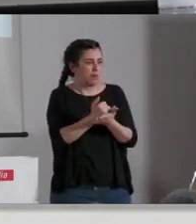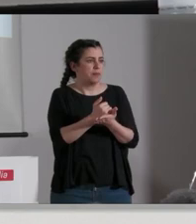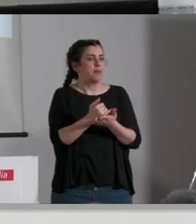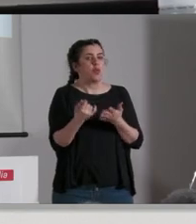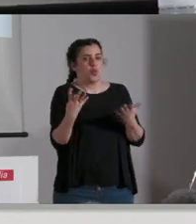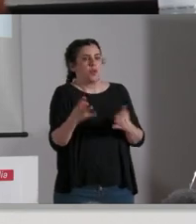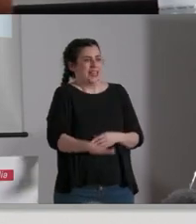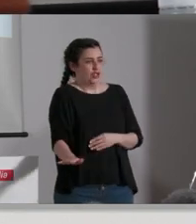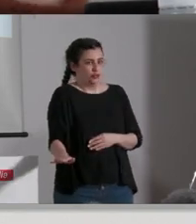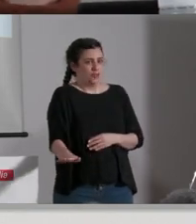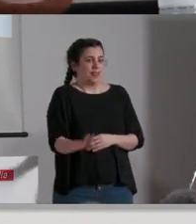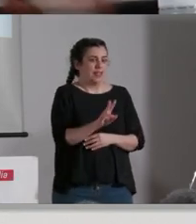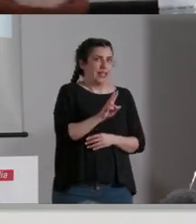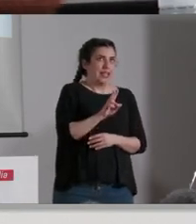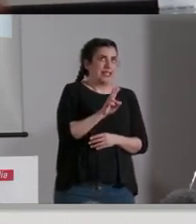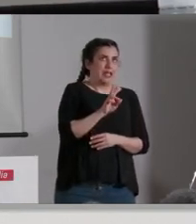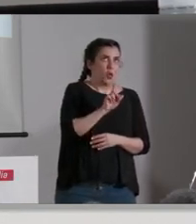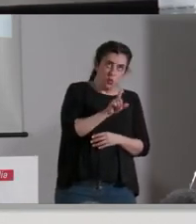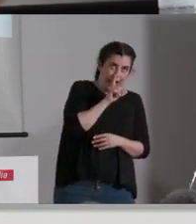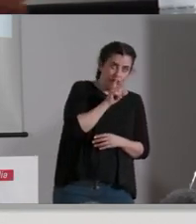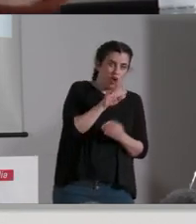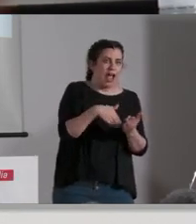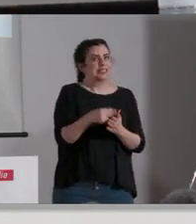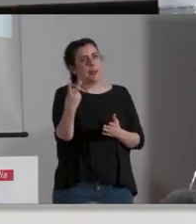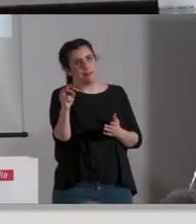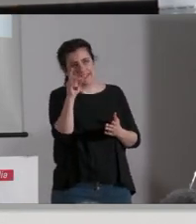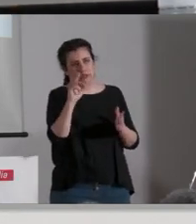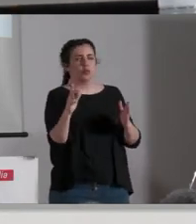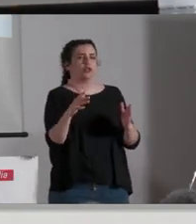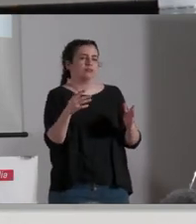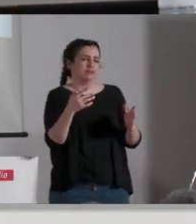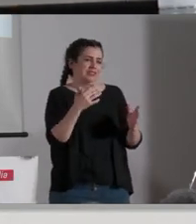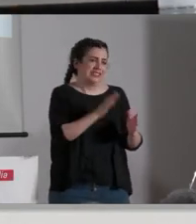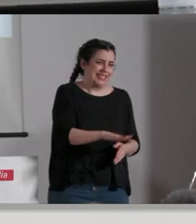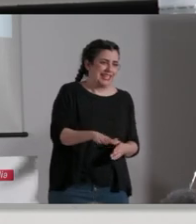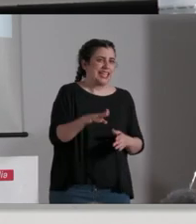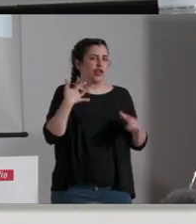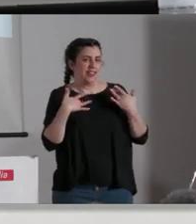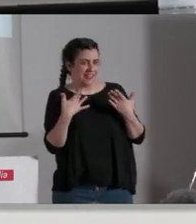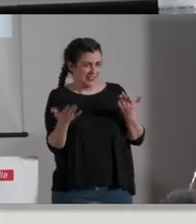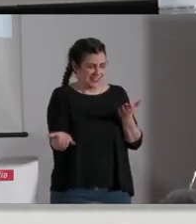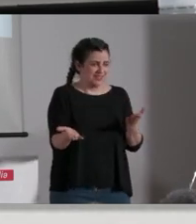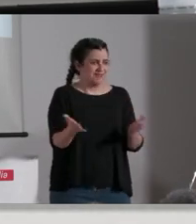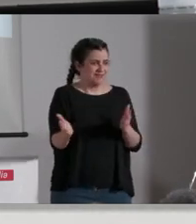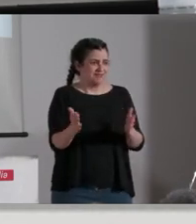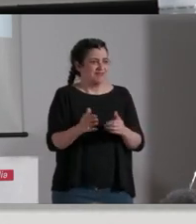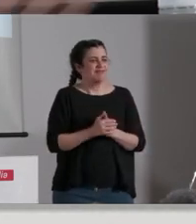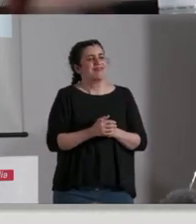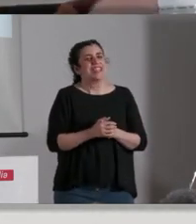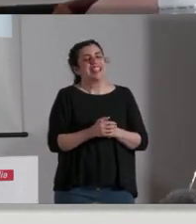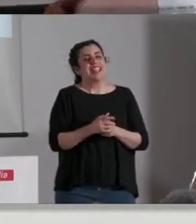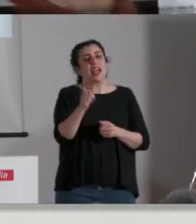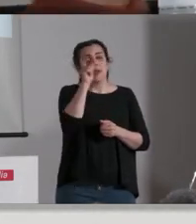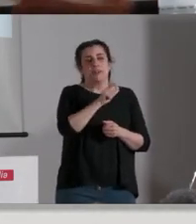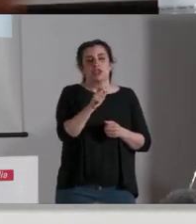chiquis desde el año hasta los 20 años, chiquis y adolescentes. Y somos personas desde el